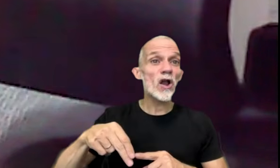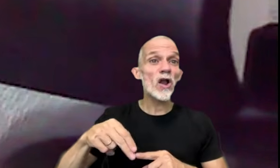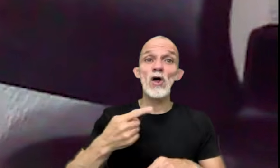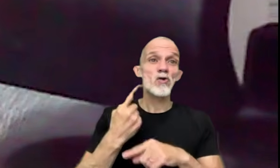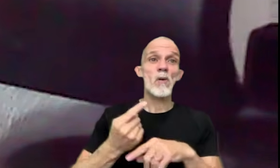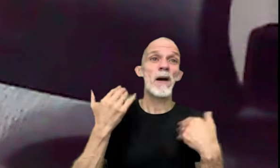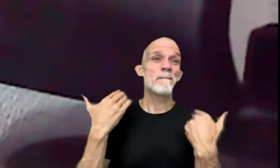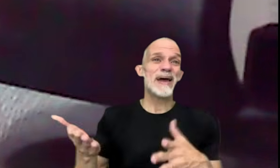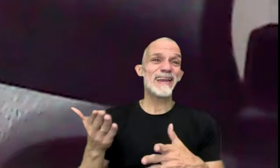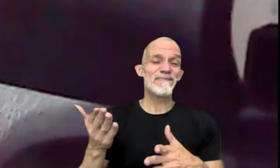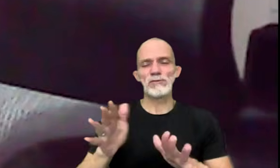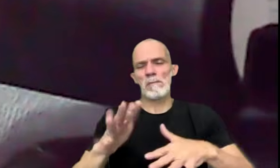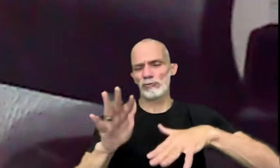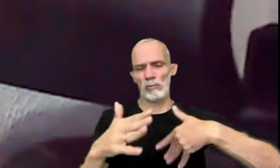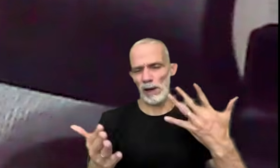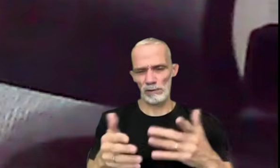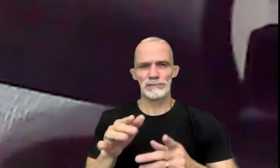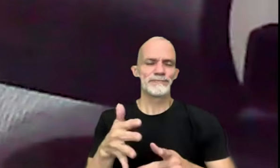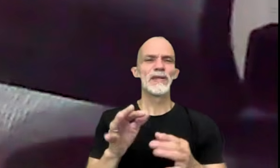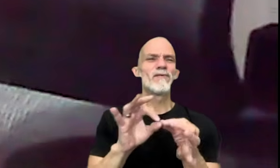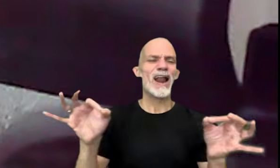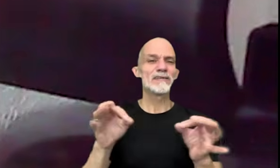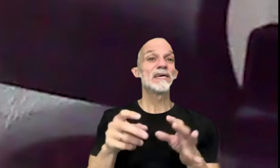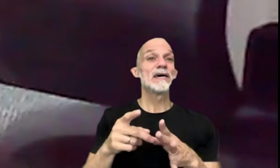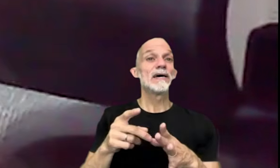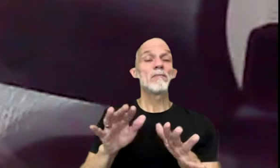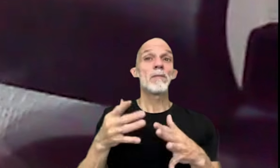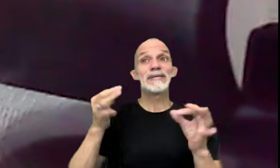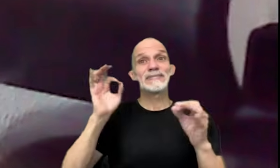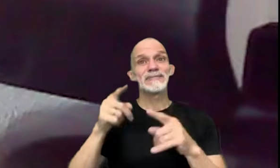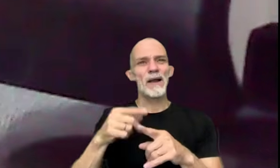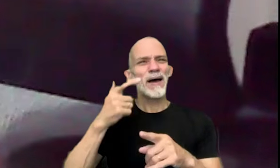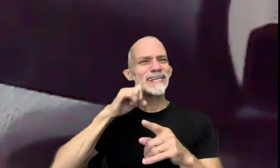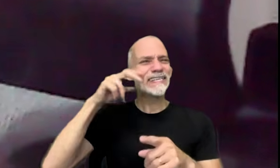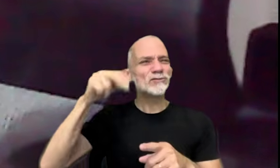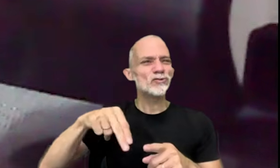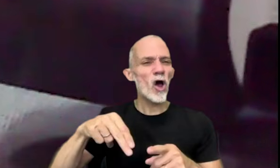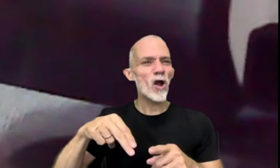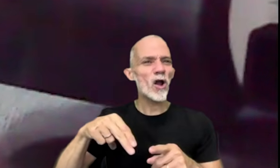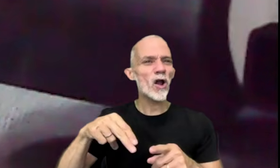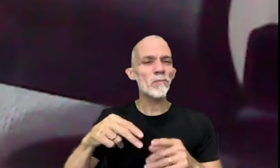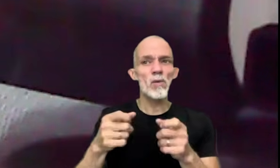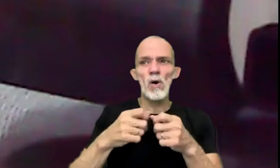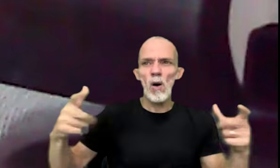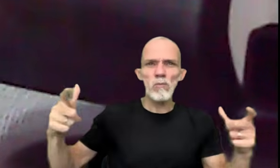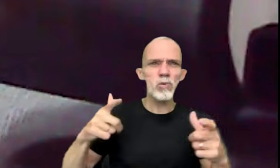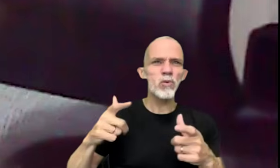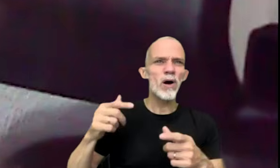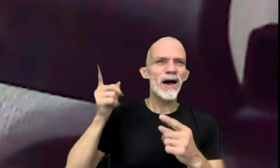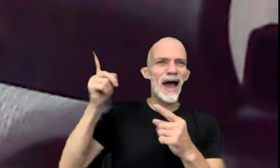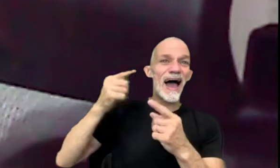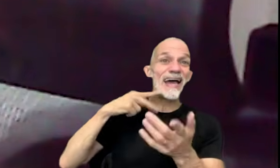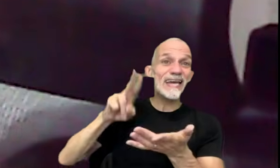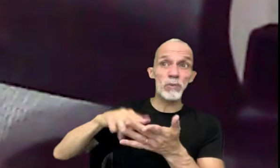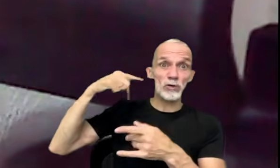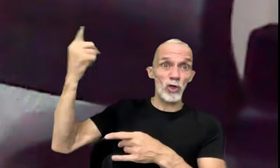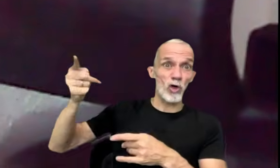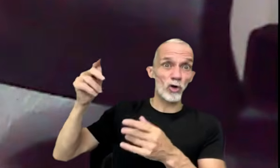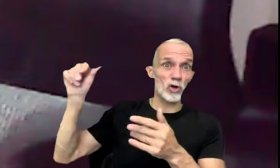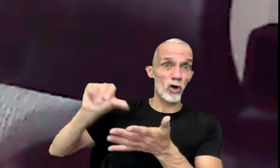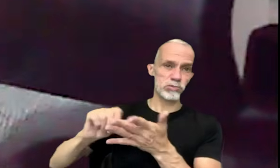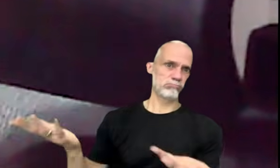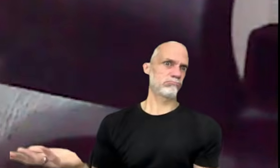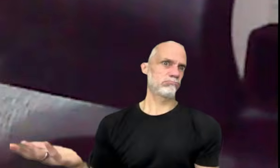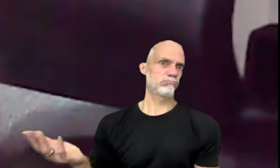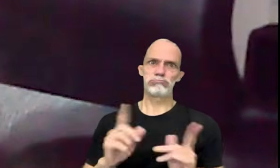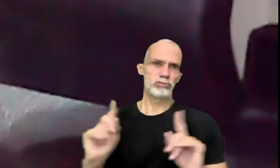ser, no pueden beneficiar a, más o menos, palabra más, palabra menos, que las extensiones no pueden ser extensivas a fiscos extranjeros. Es decir, que si